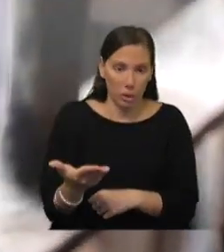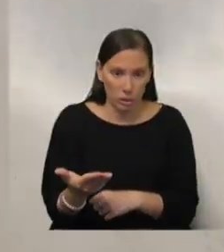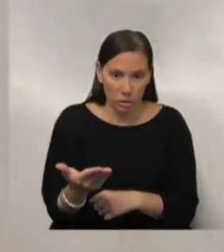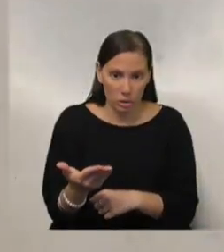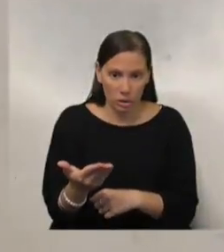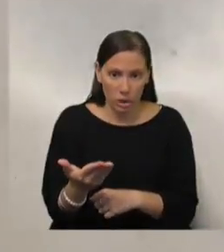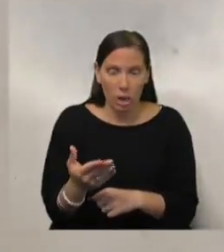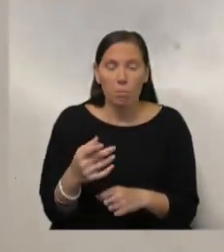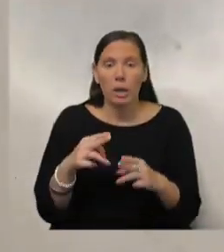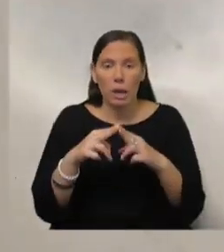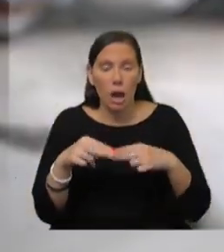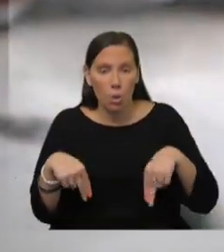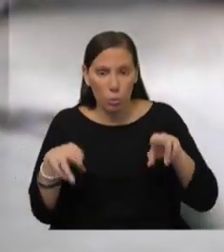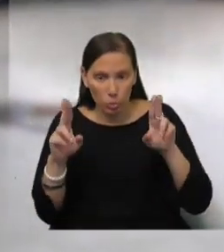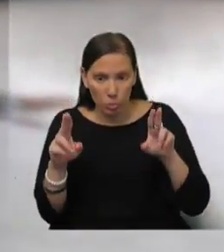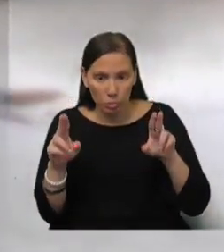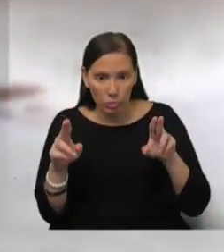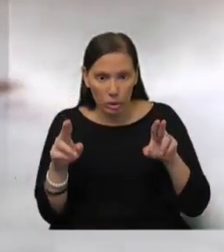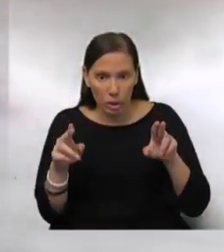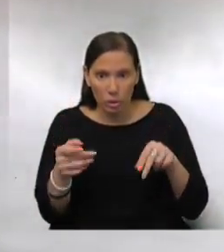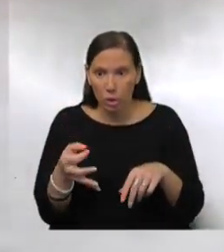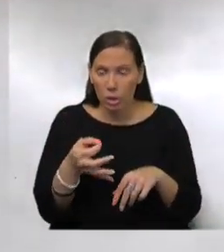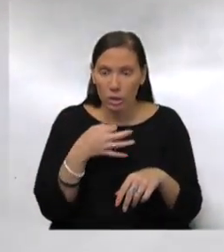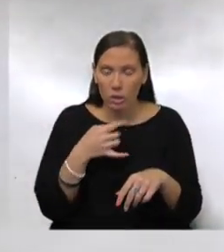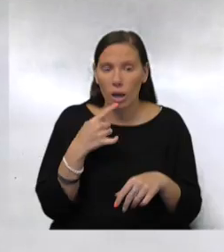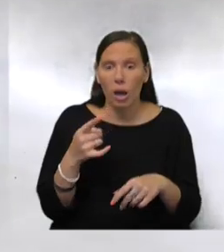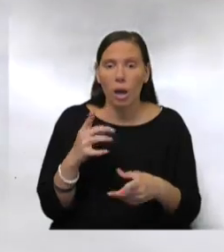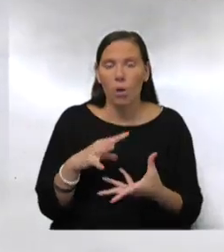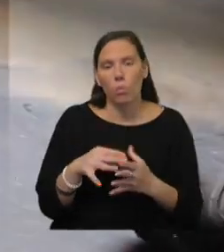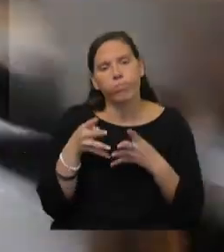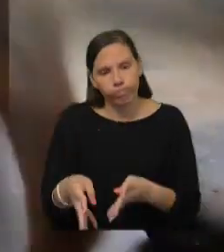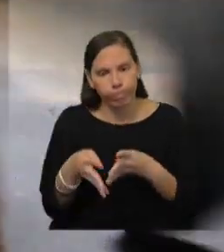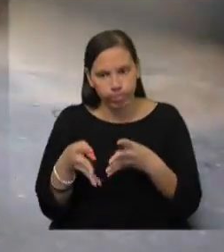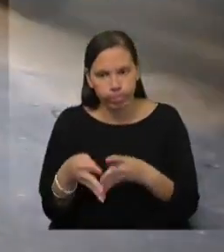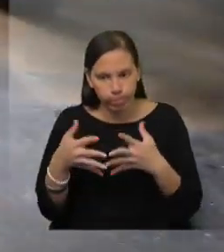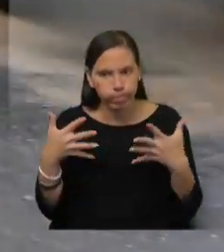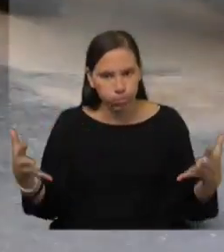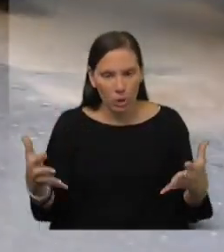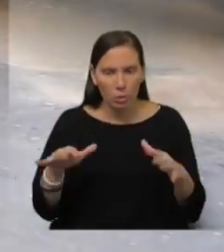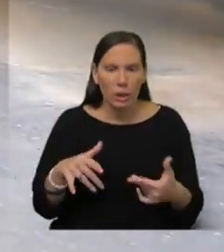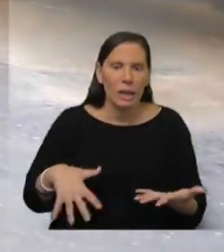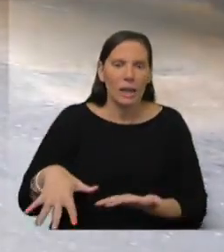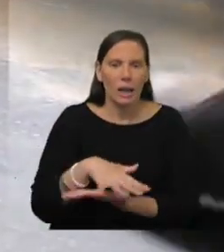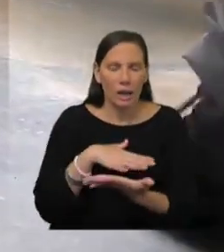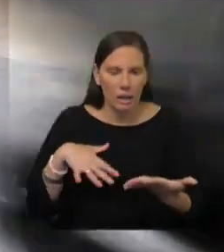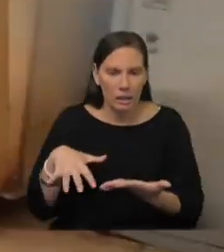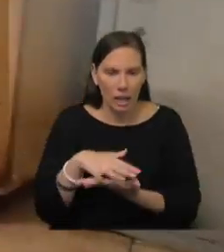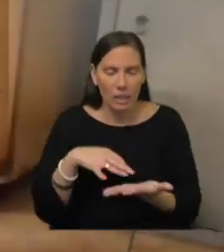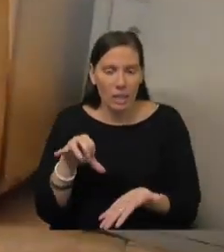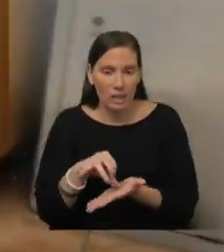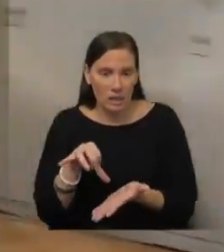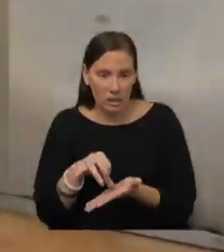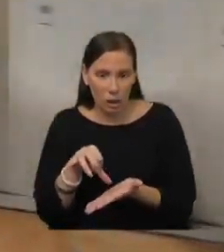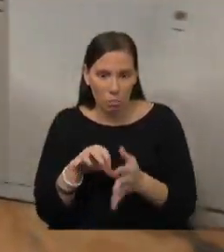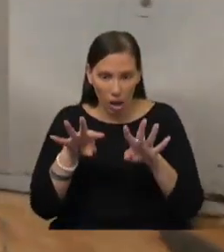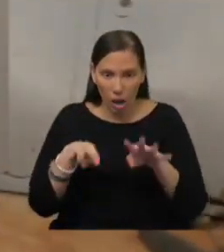para las Naciones Unidas Nos daba una cachetada gigantesca sobre la realidad de nuestro sistema carcelario es decir que con